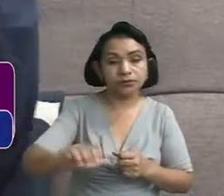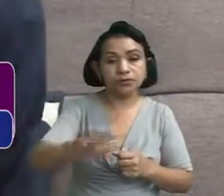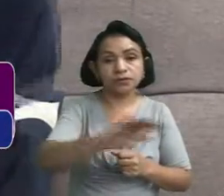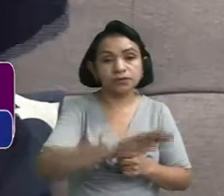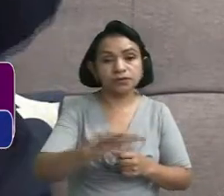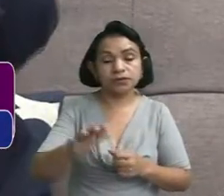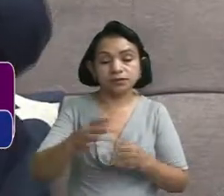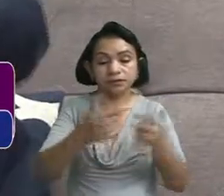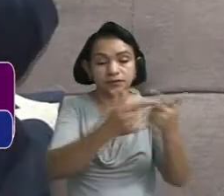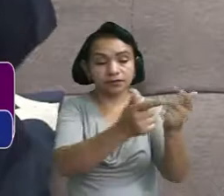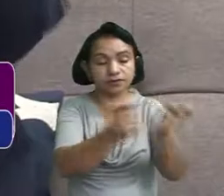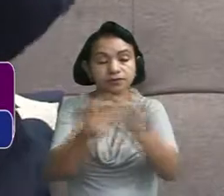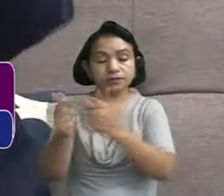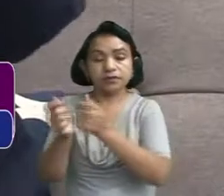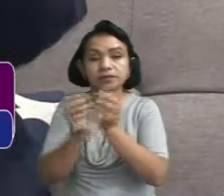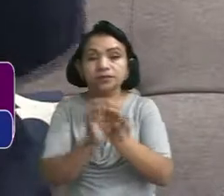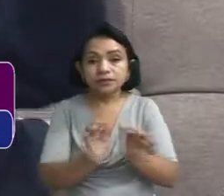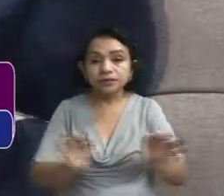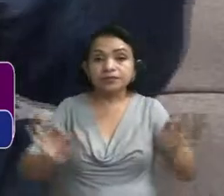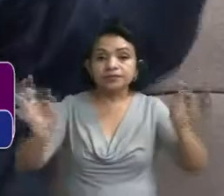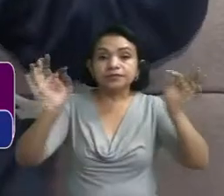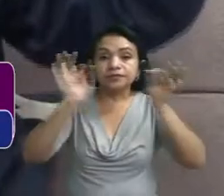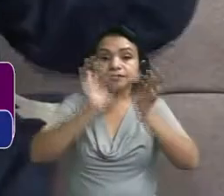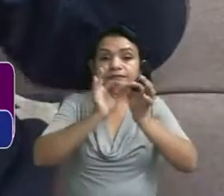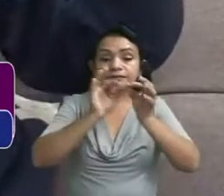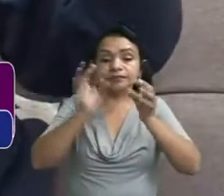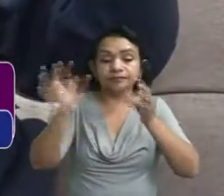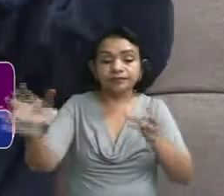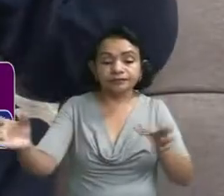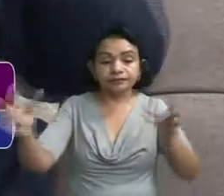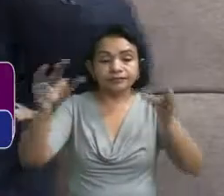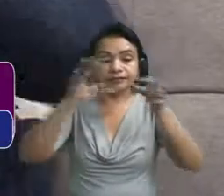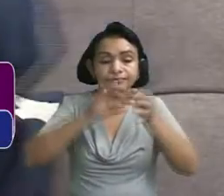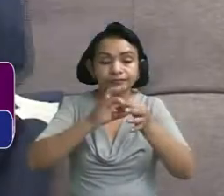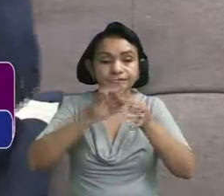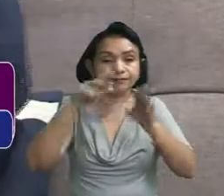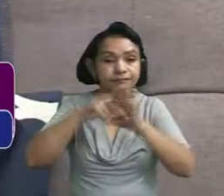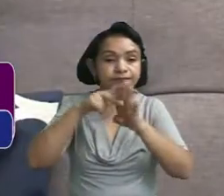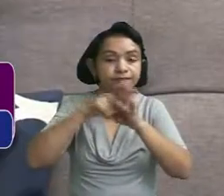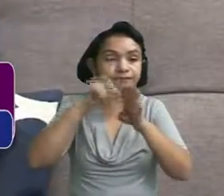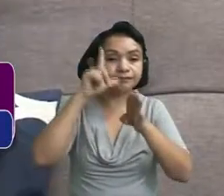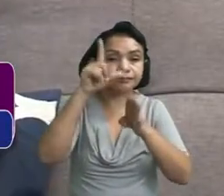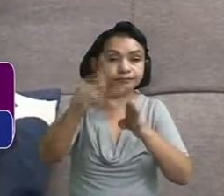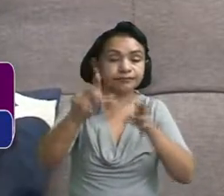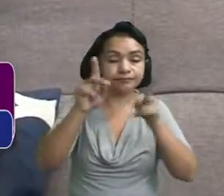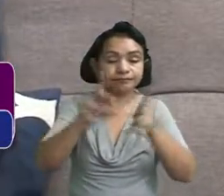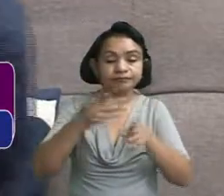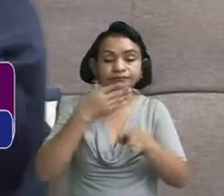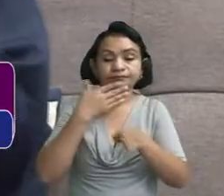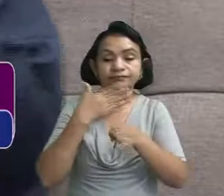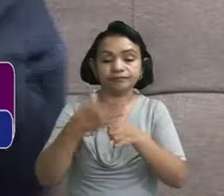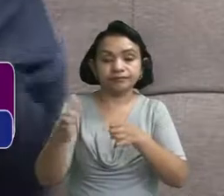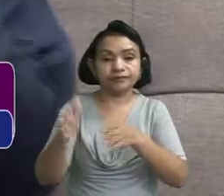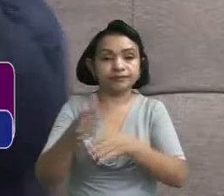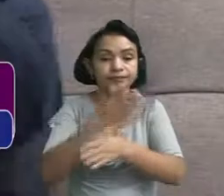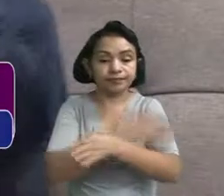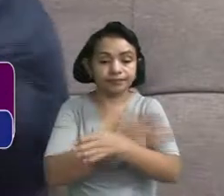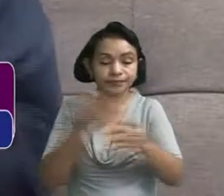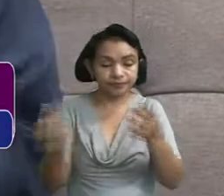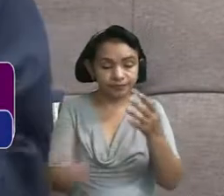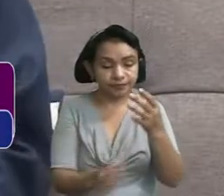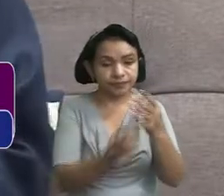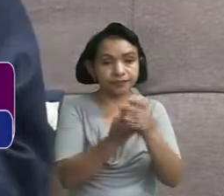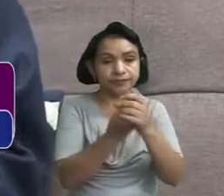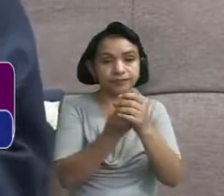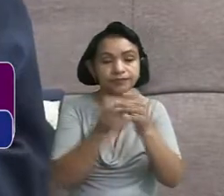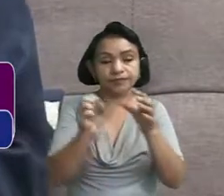formar cooperativas es muy fundamental para integrar aquella parte del país, a los campesinos primero, que eran socialmente excluidos. Entonces, okay, la inclusión social es un